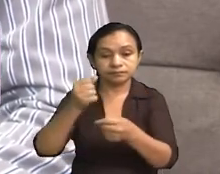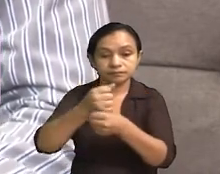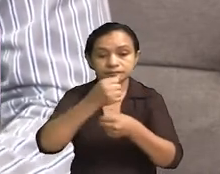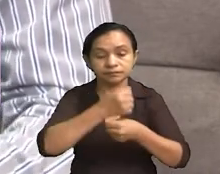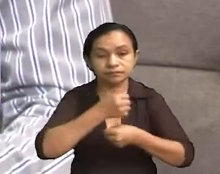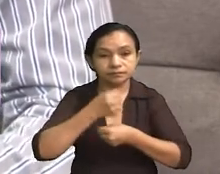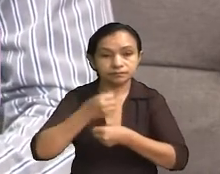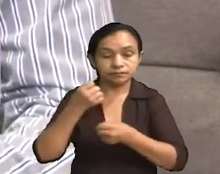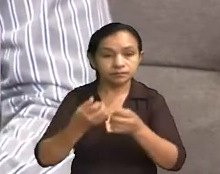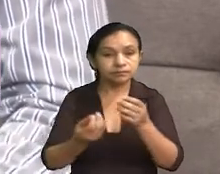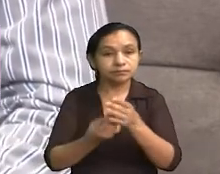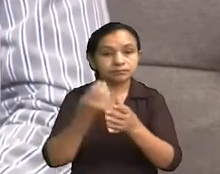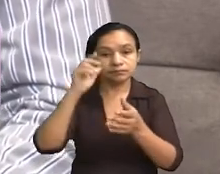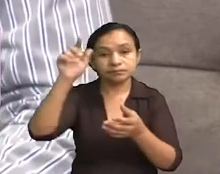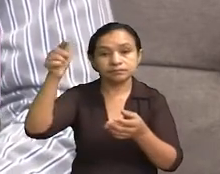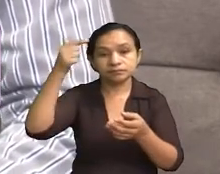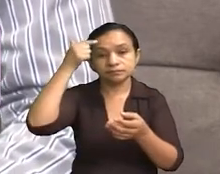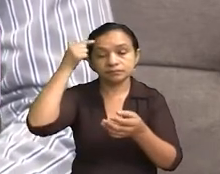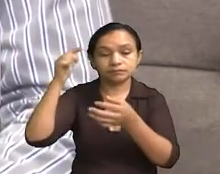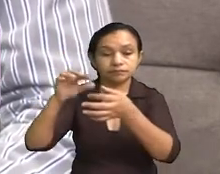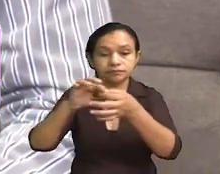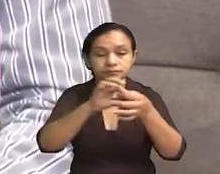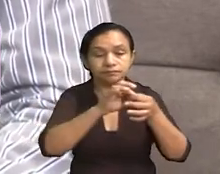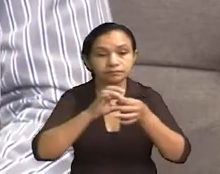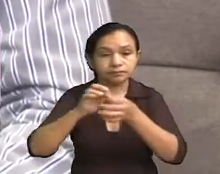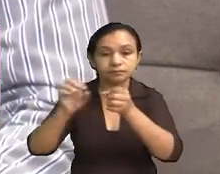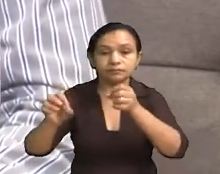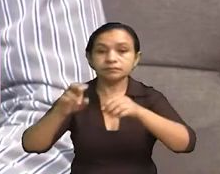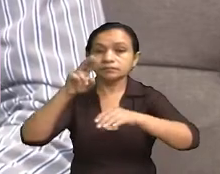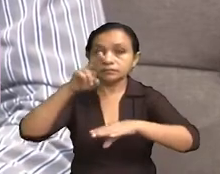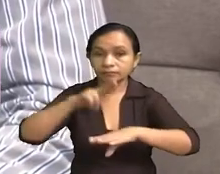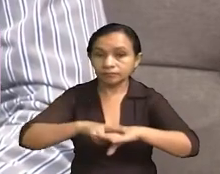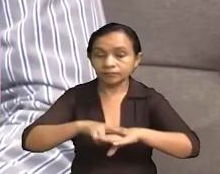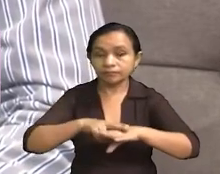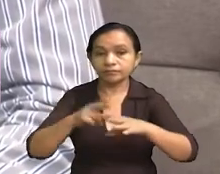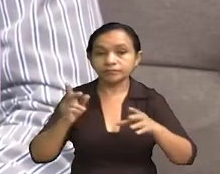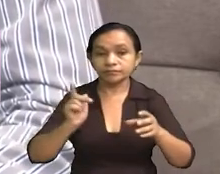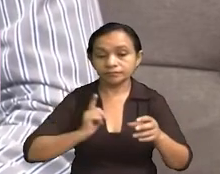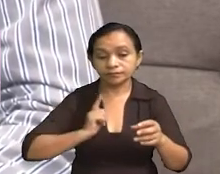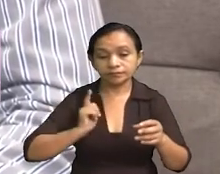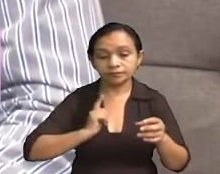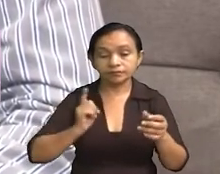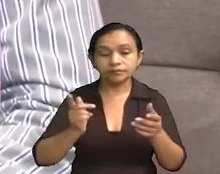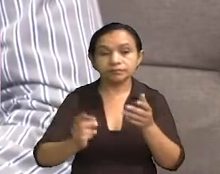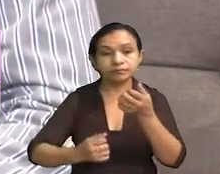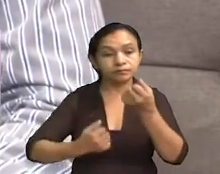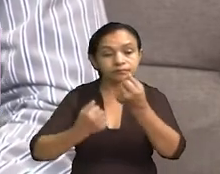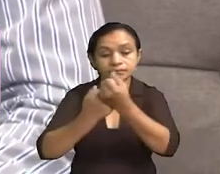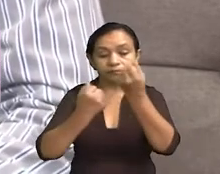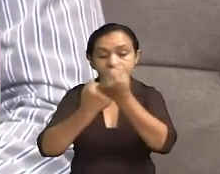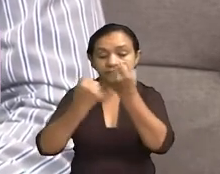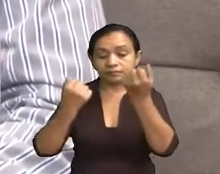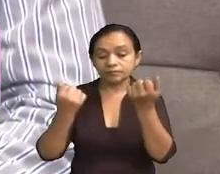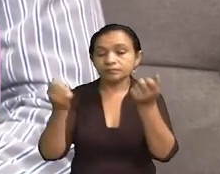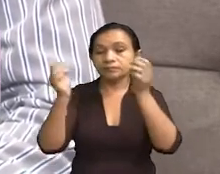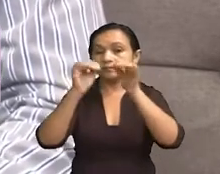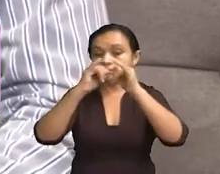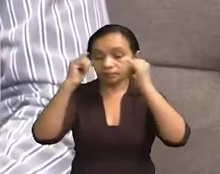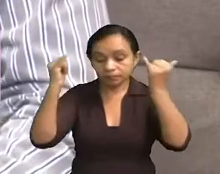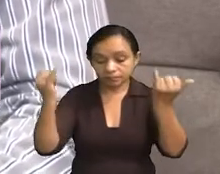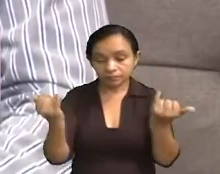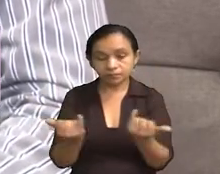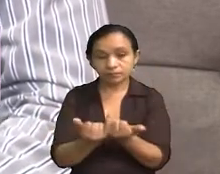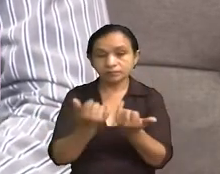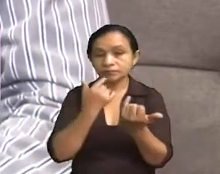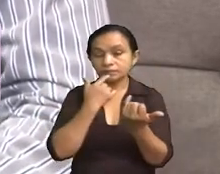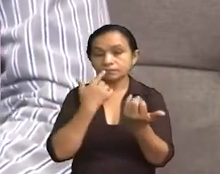dado al gobierno de Reconciliación y Unidad Nacional, incluyendo el respaldo de la comunidad internacional. Claro.